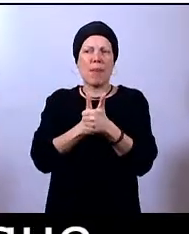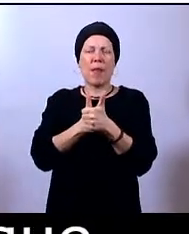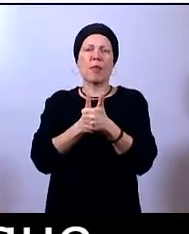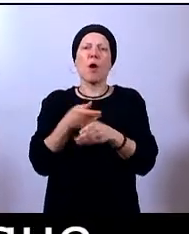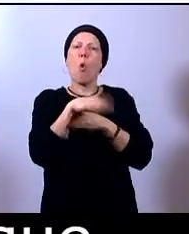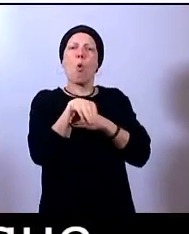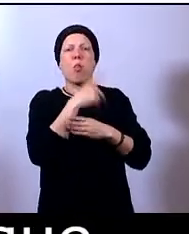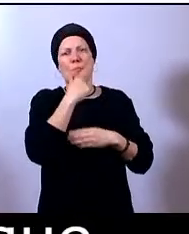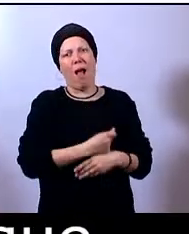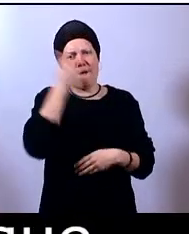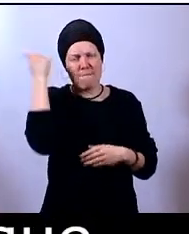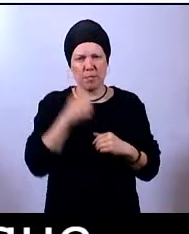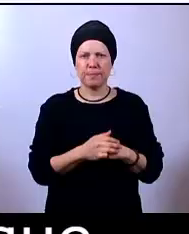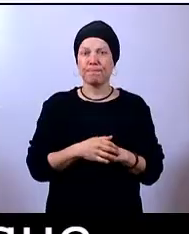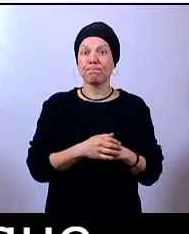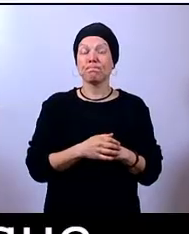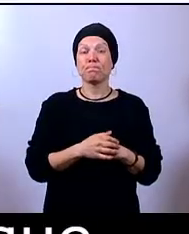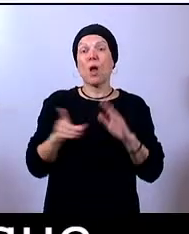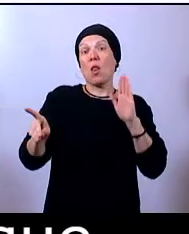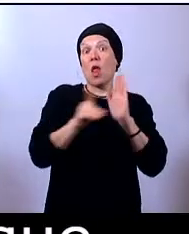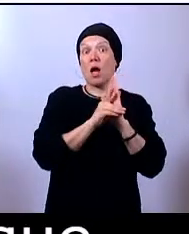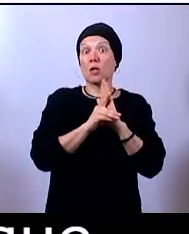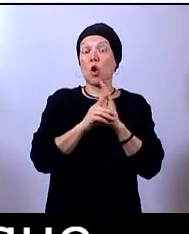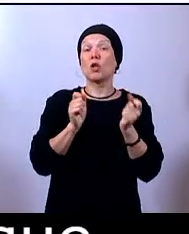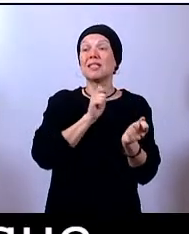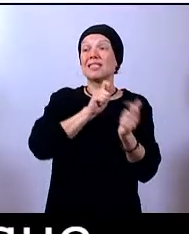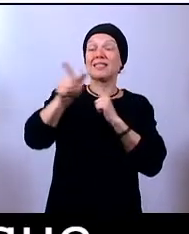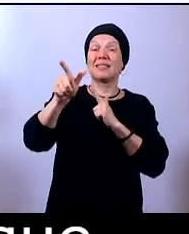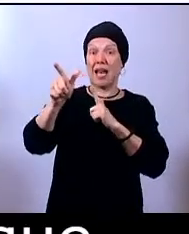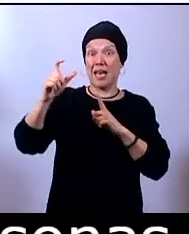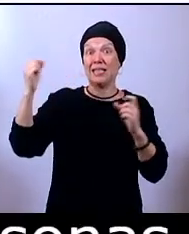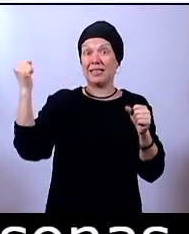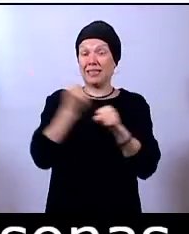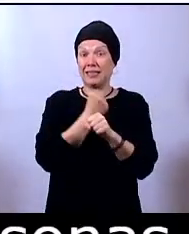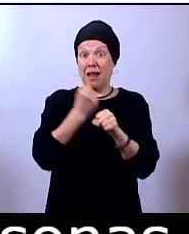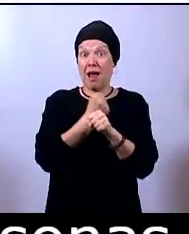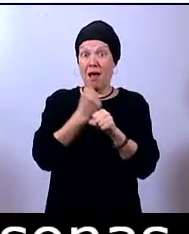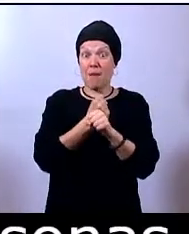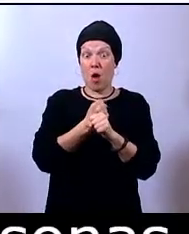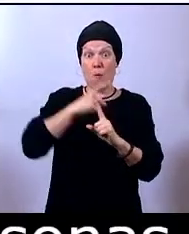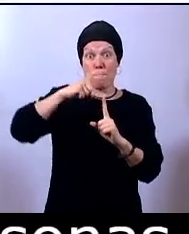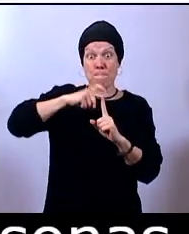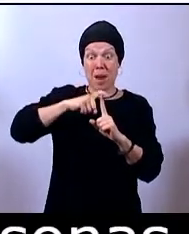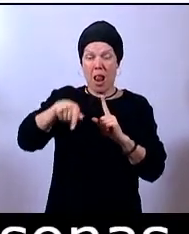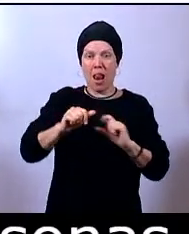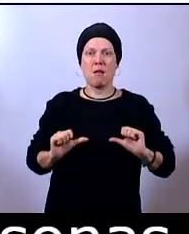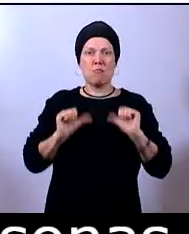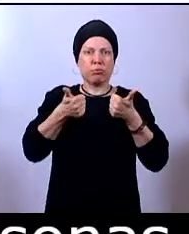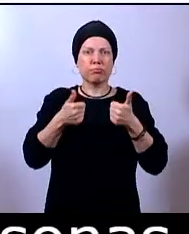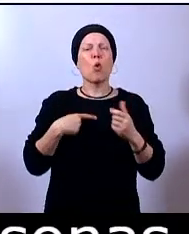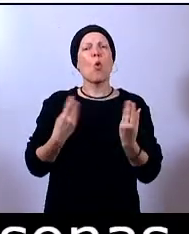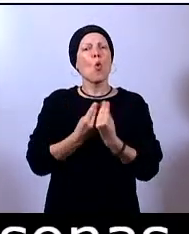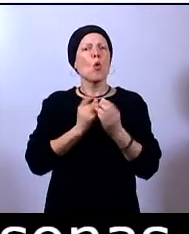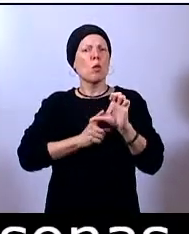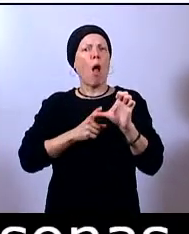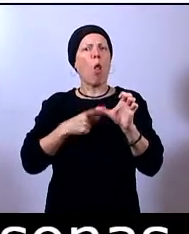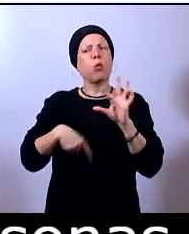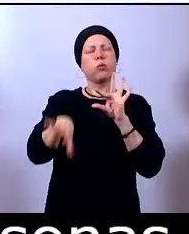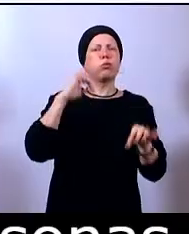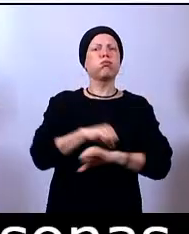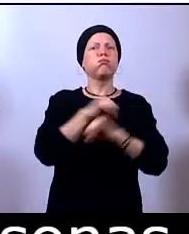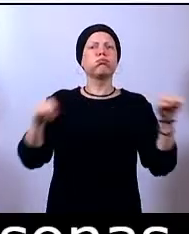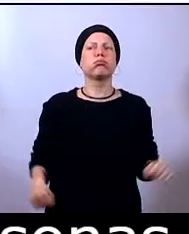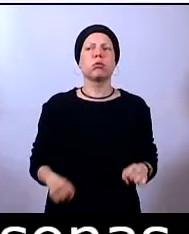El decreto que regula el teletrabajo, que entrará en vigor en el mes de mayo, representa una decidida apuesta de la Junta de Extremadura por